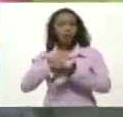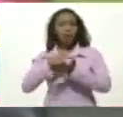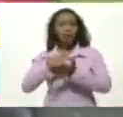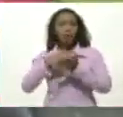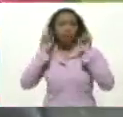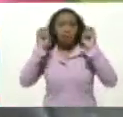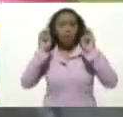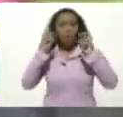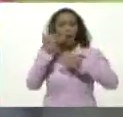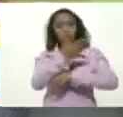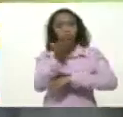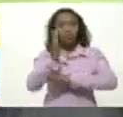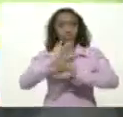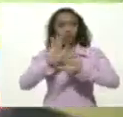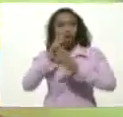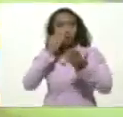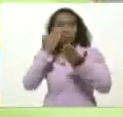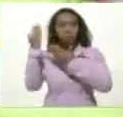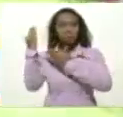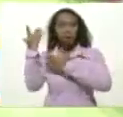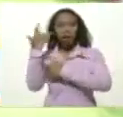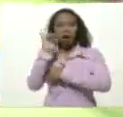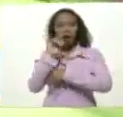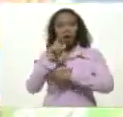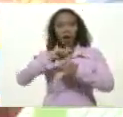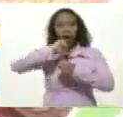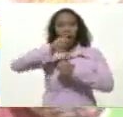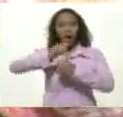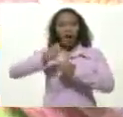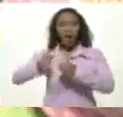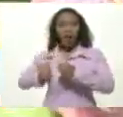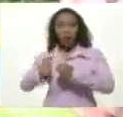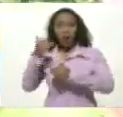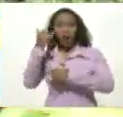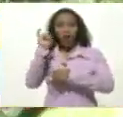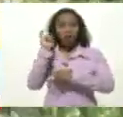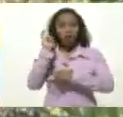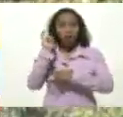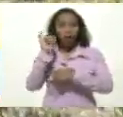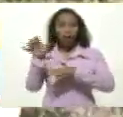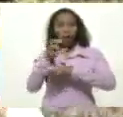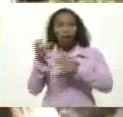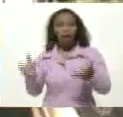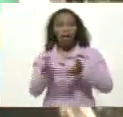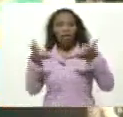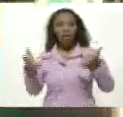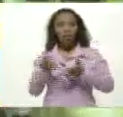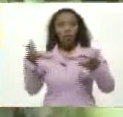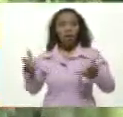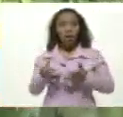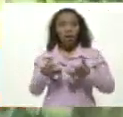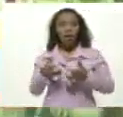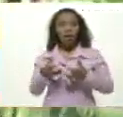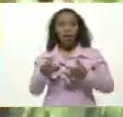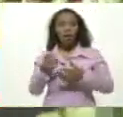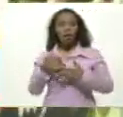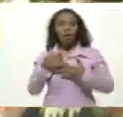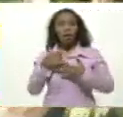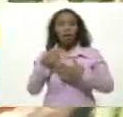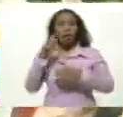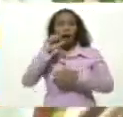ruros, como usted ya ve, tenemos el cambur, tenemos la lechuga, tenemos el cilantro, tenemos el